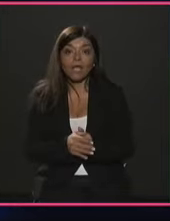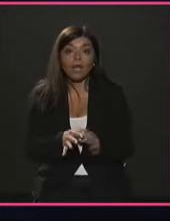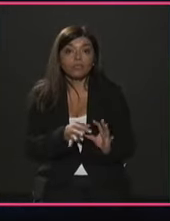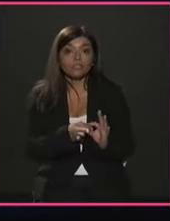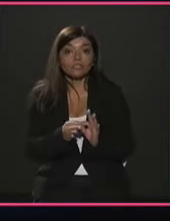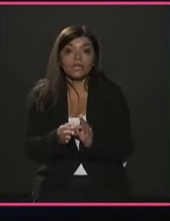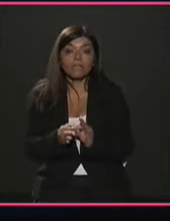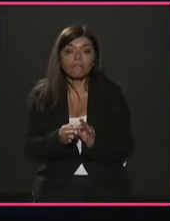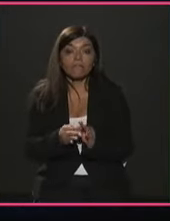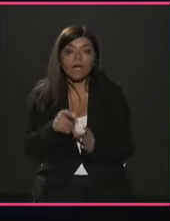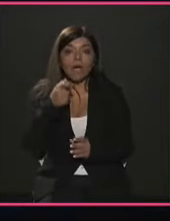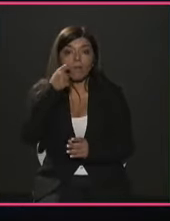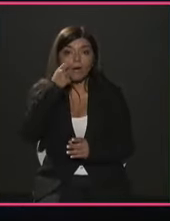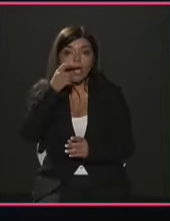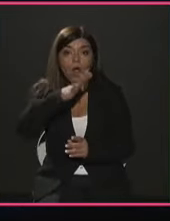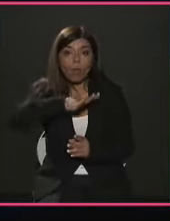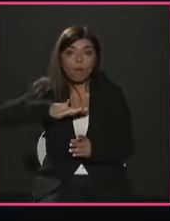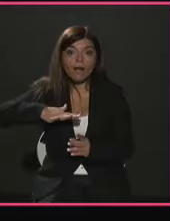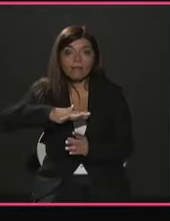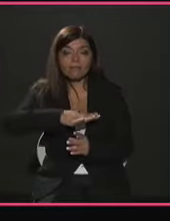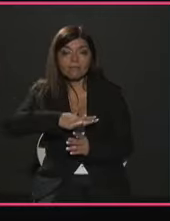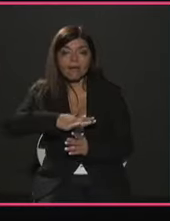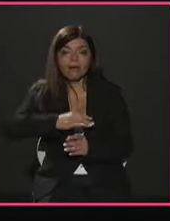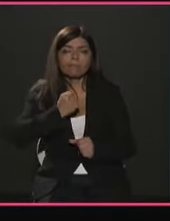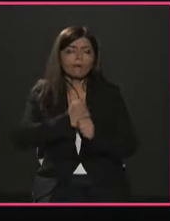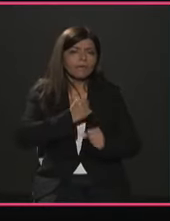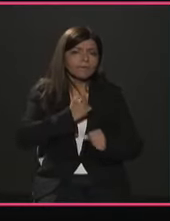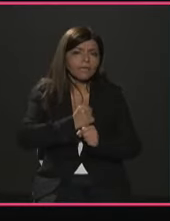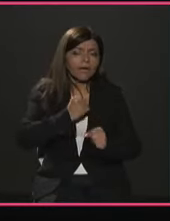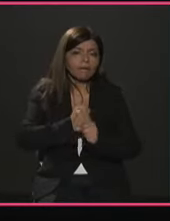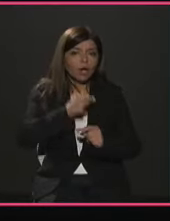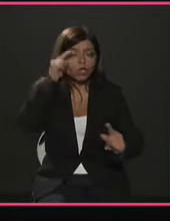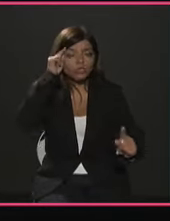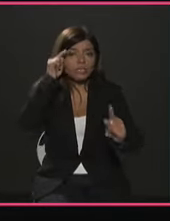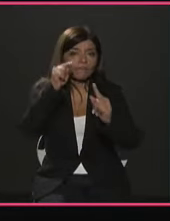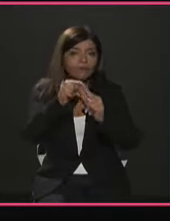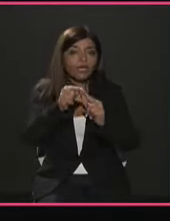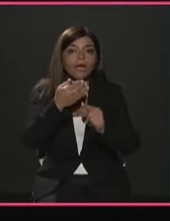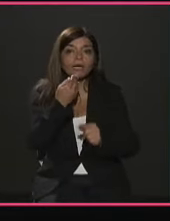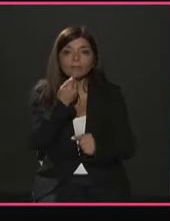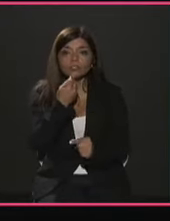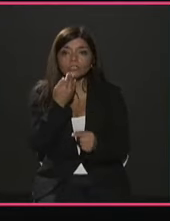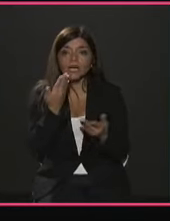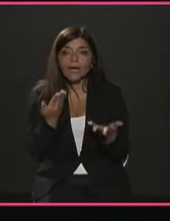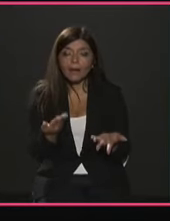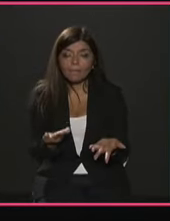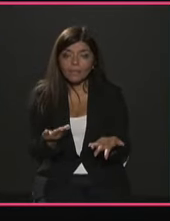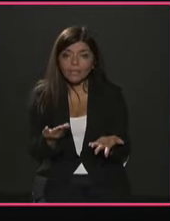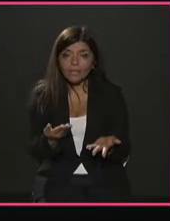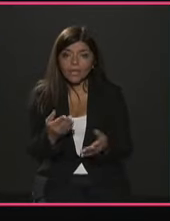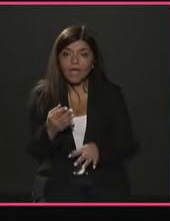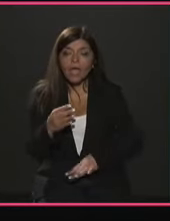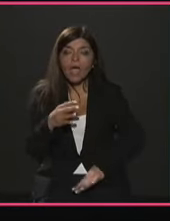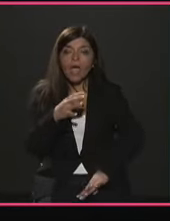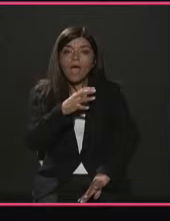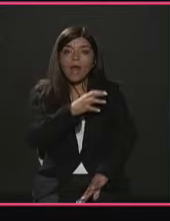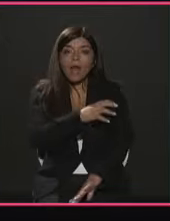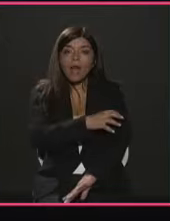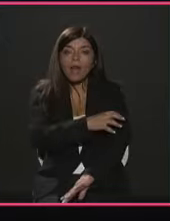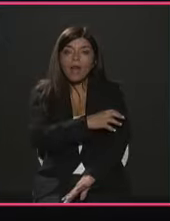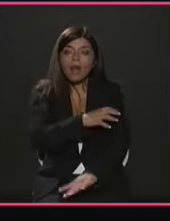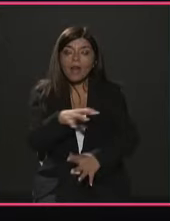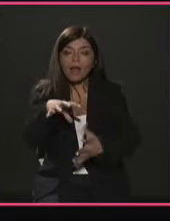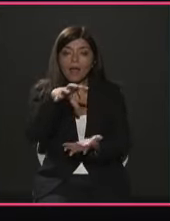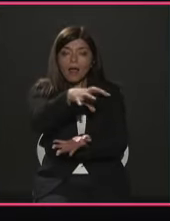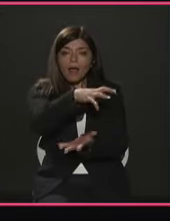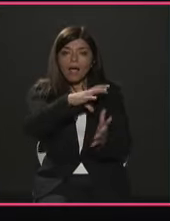significa para la humanidad para el trabajo y nos enfocaremos también en la región de